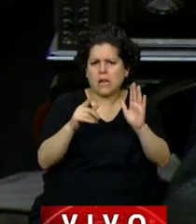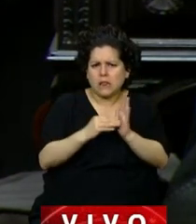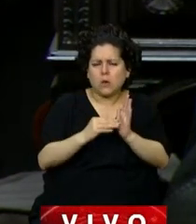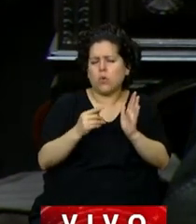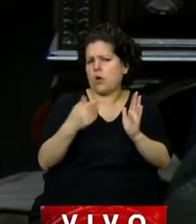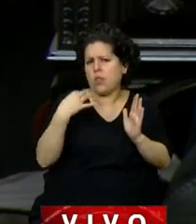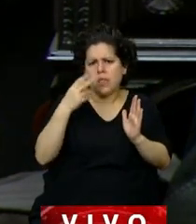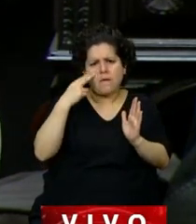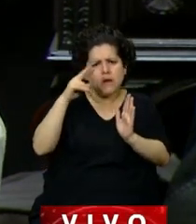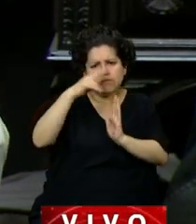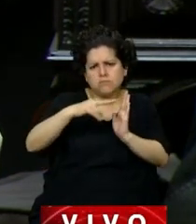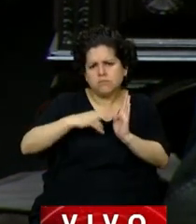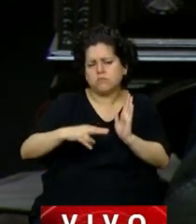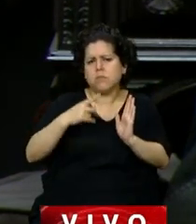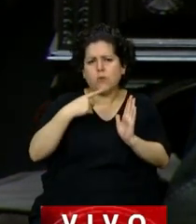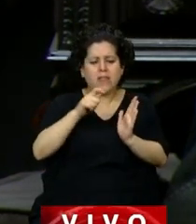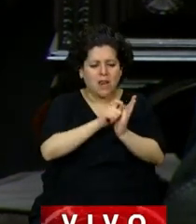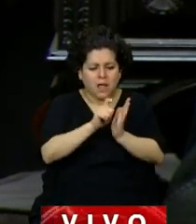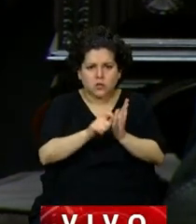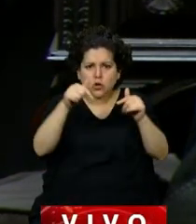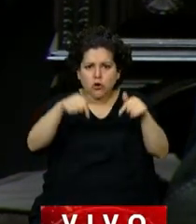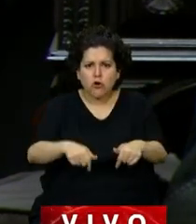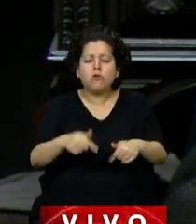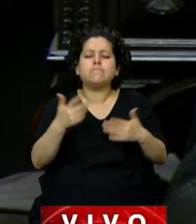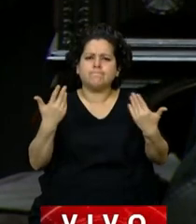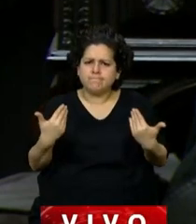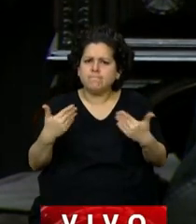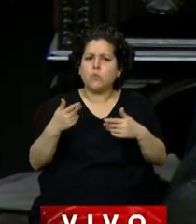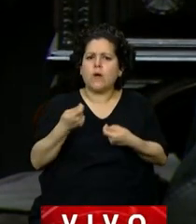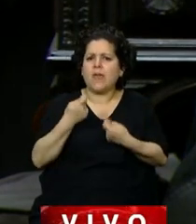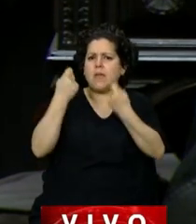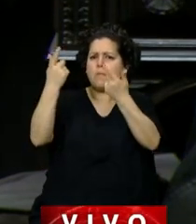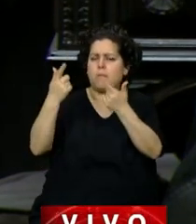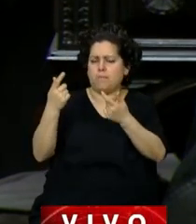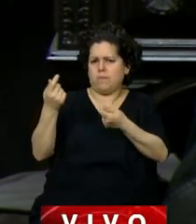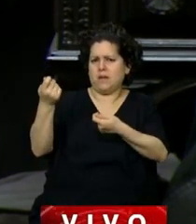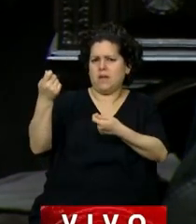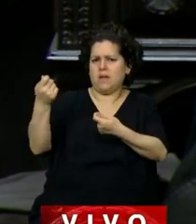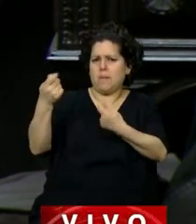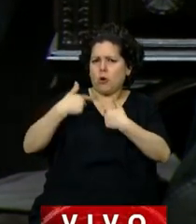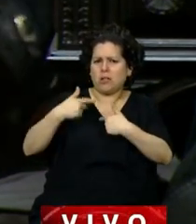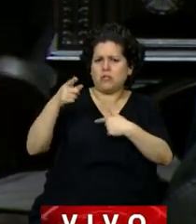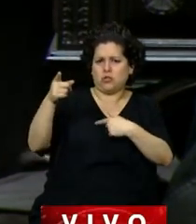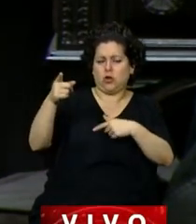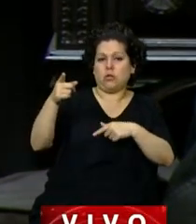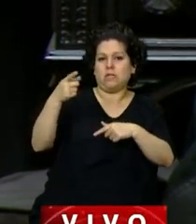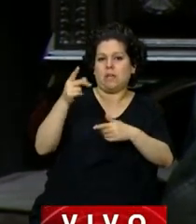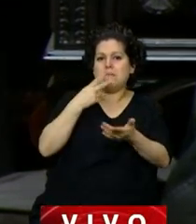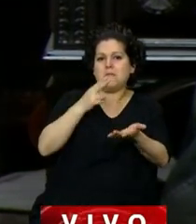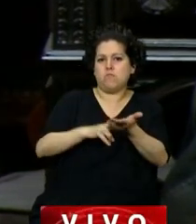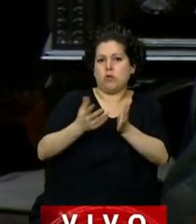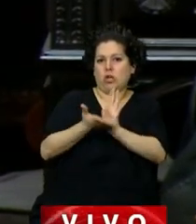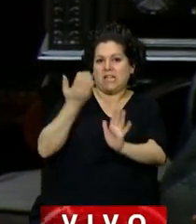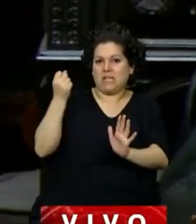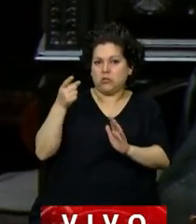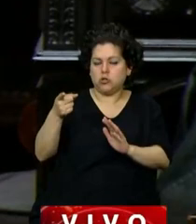tal cual está redactado hoy, permitiría el aumento de los derechos de exportación, permitiría el aumento de las retenciones y